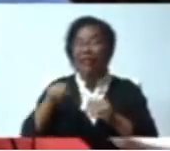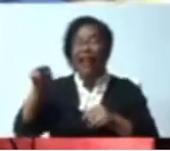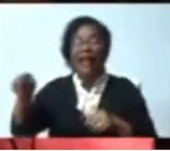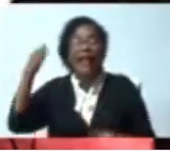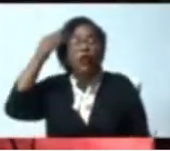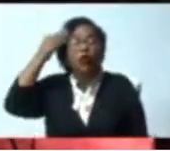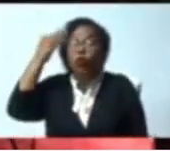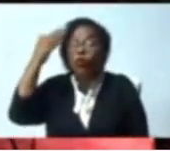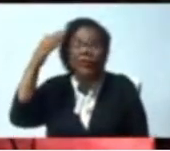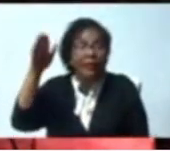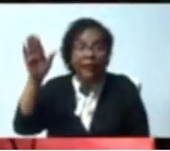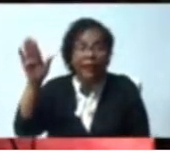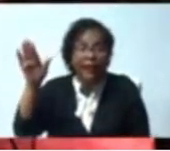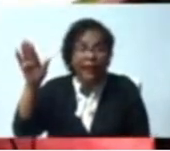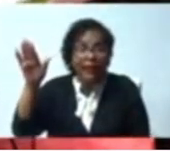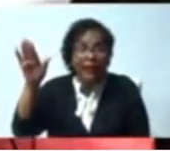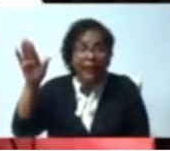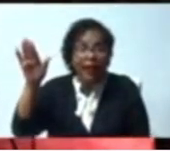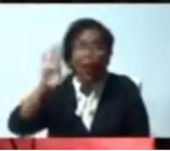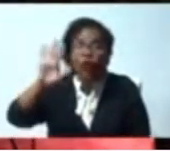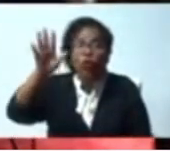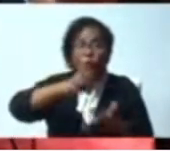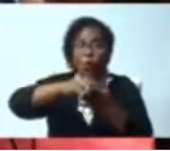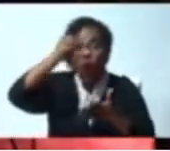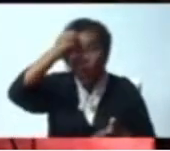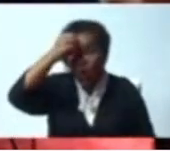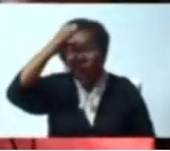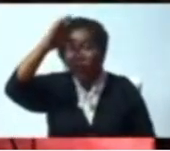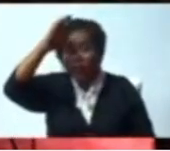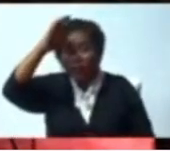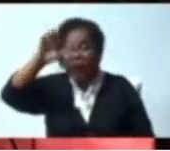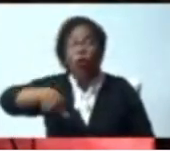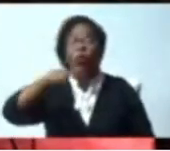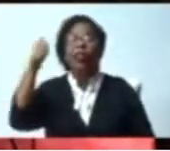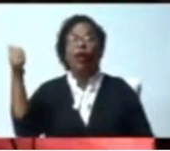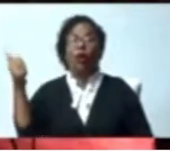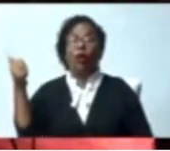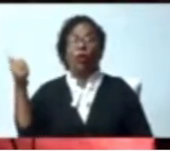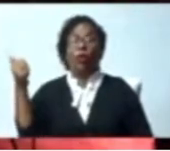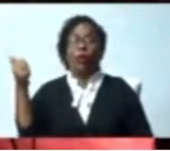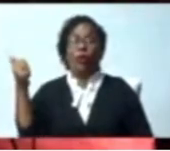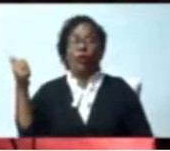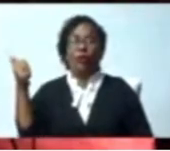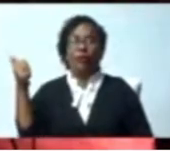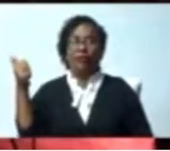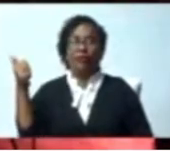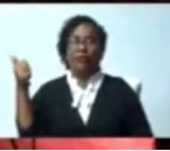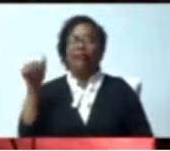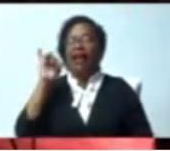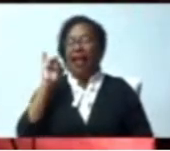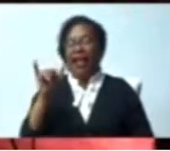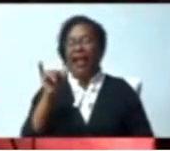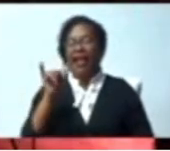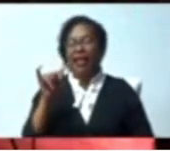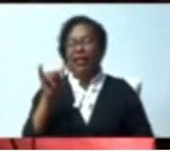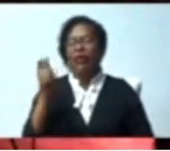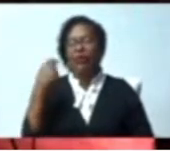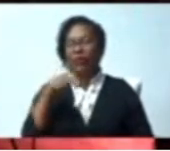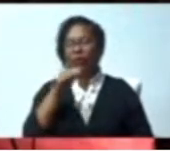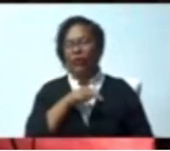ser la finanza, auditoría, contabilidad, economía. Esa parte